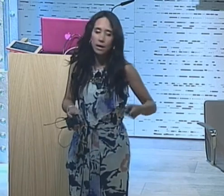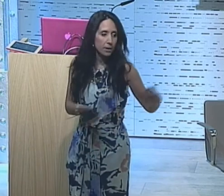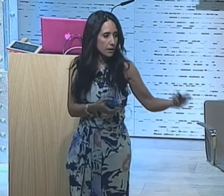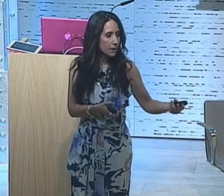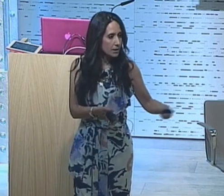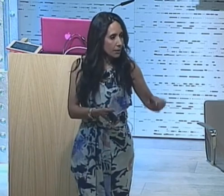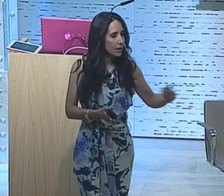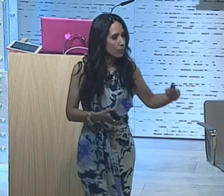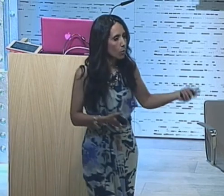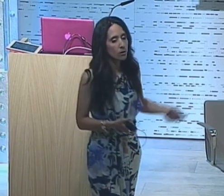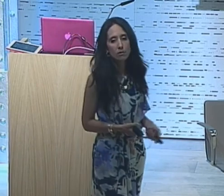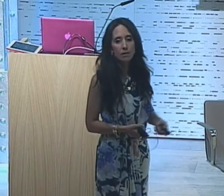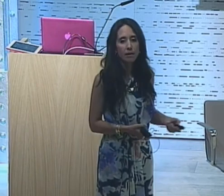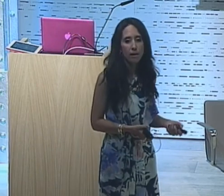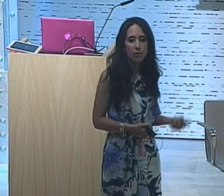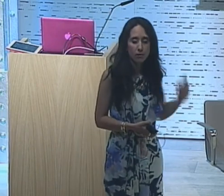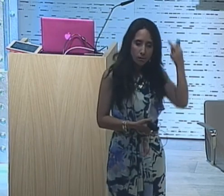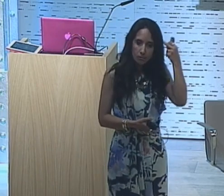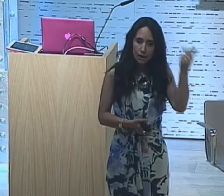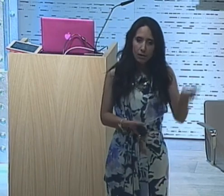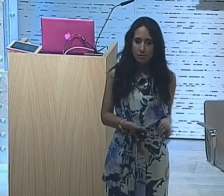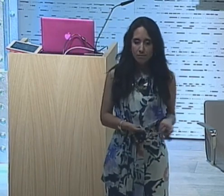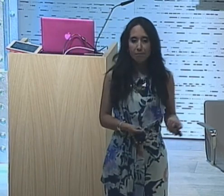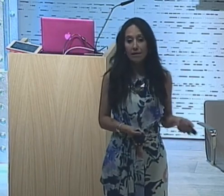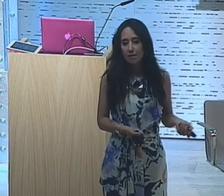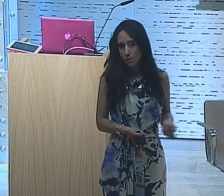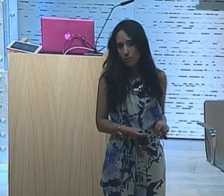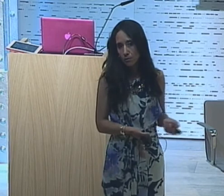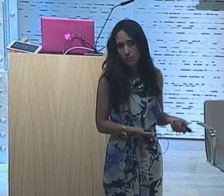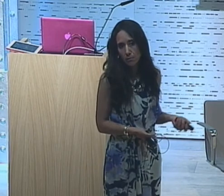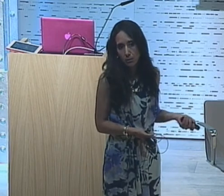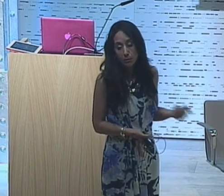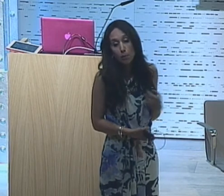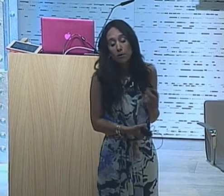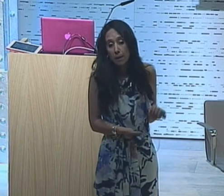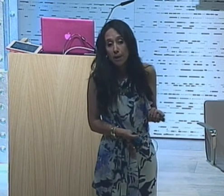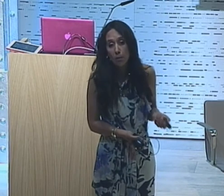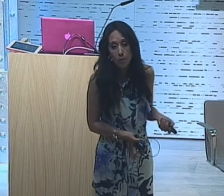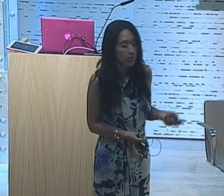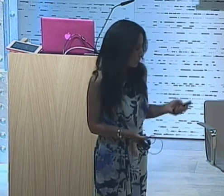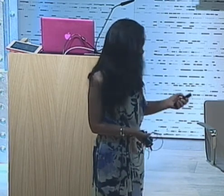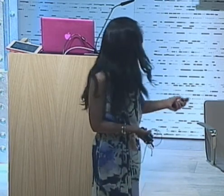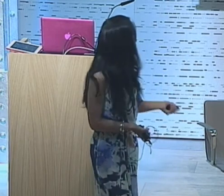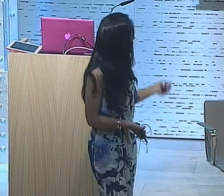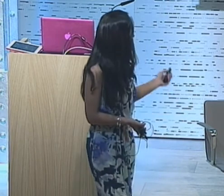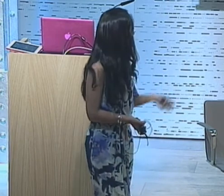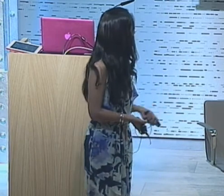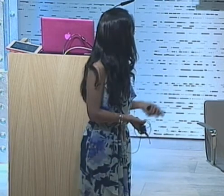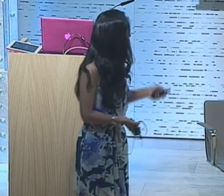tenemos una herramienta para saber que todo eso se está desarrollando en las mentes de nuestros alumnos y también como adultos.